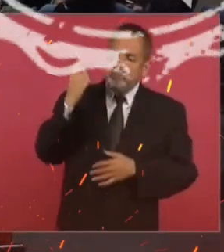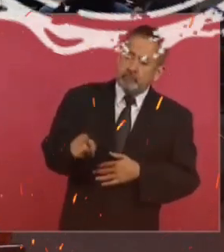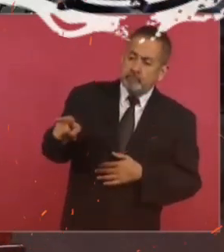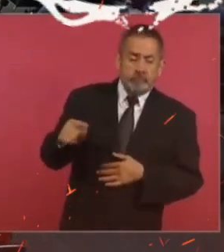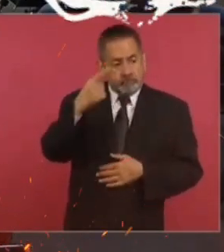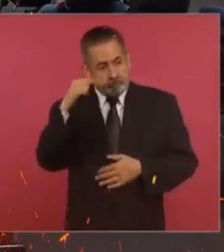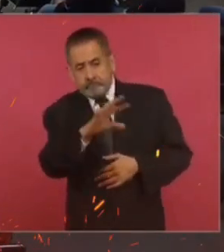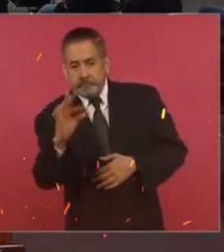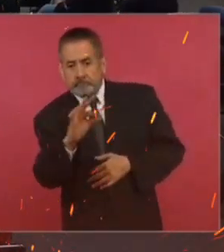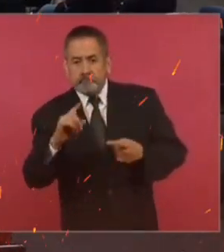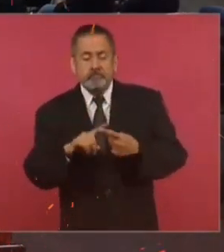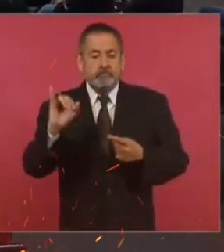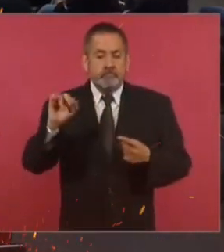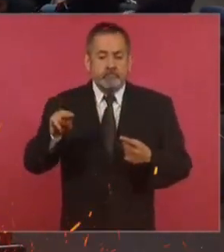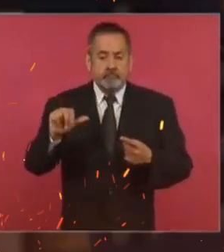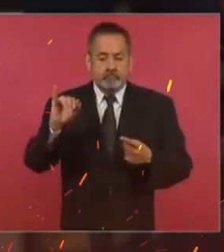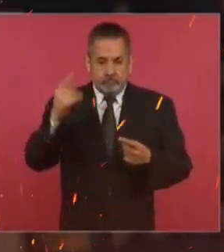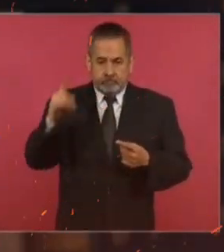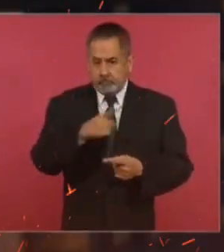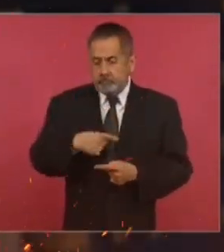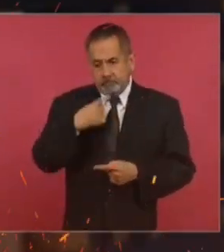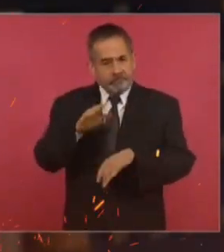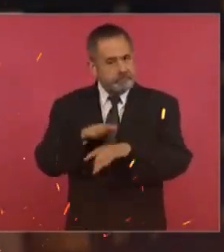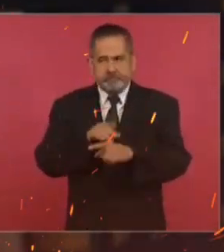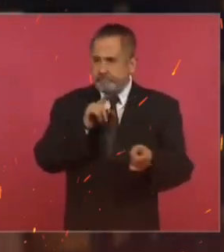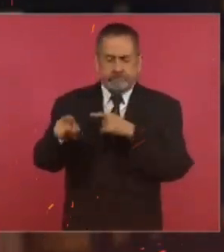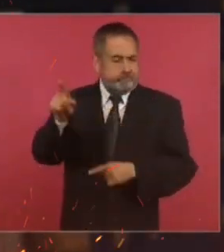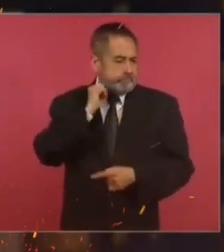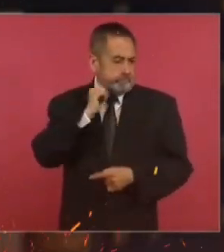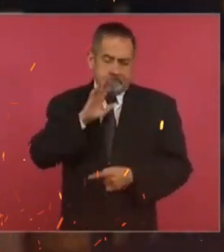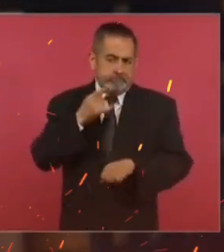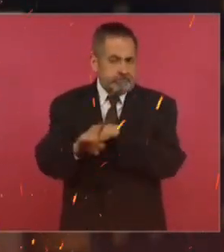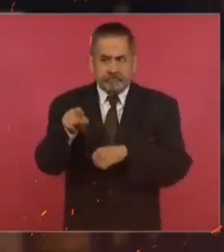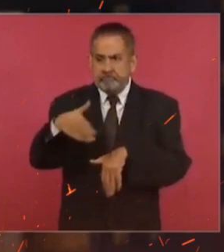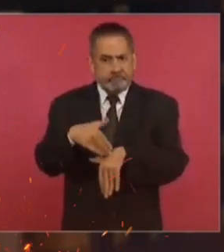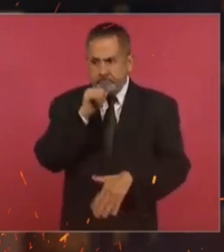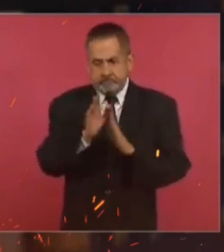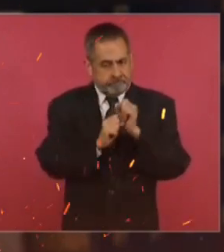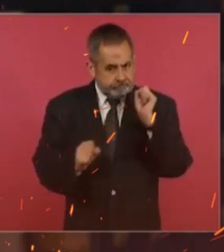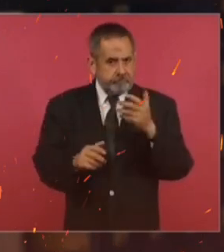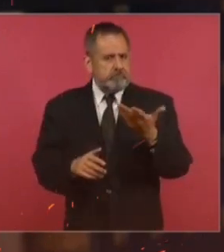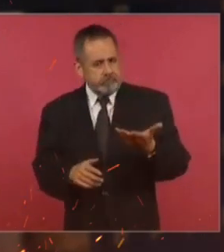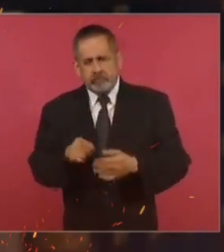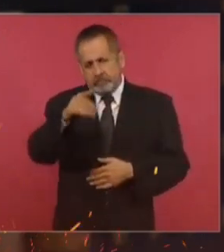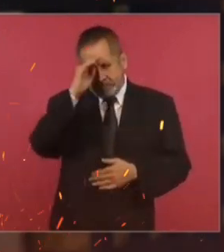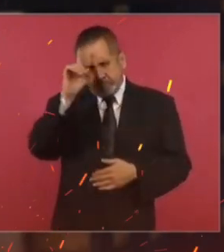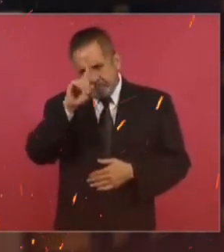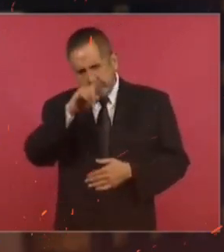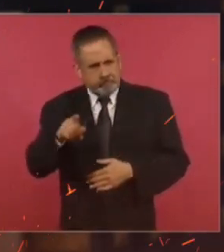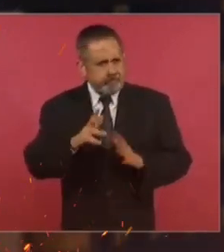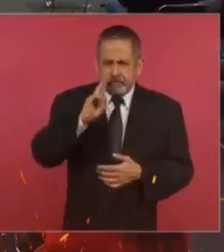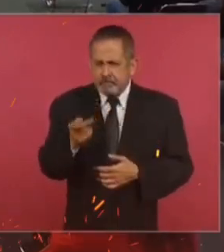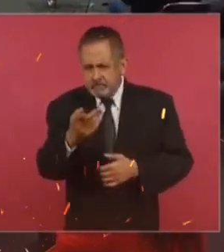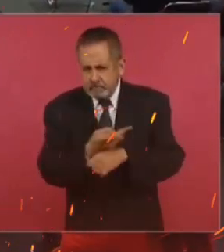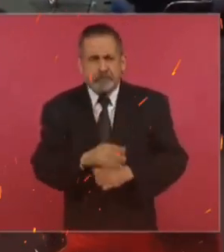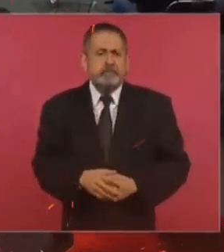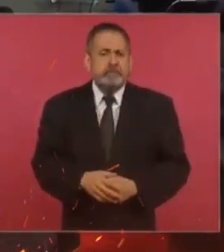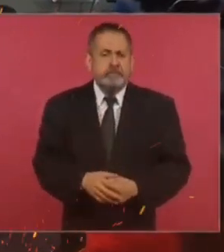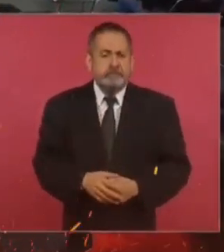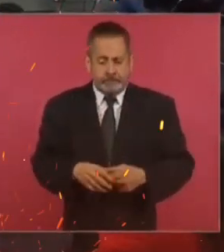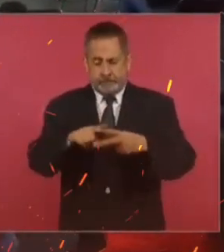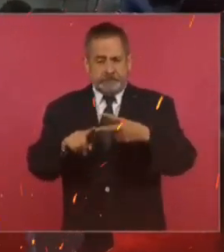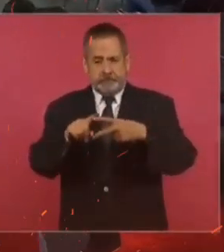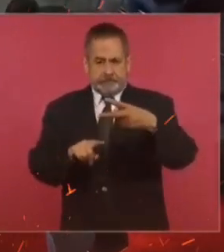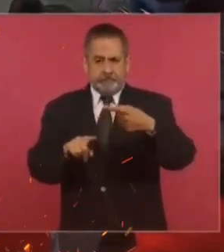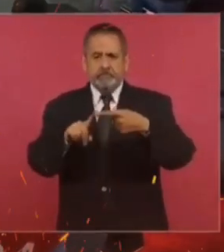a los tres comisionados faltantes del INAI. Acusó que la Cámara Alta está incurriendo en una omisión inconstitucional. ¿Usted pugnaría porque se llegue a un acuerdo o que se queden vacantes? De lo primero, pues